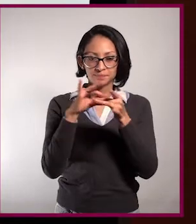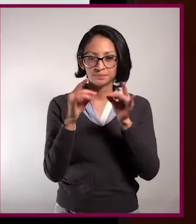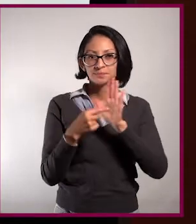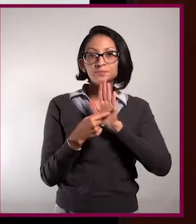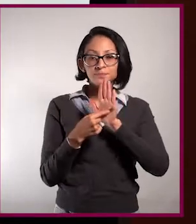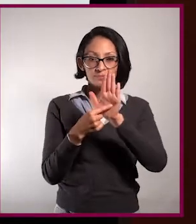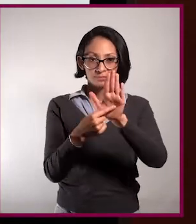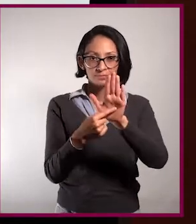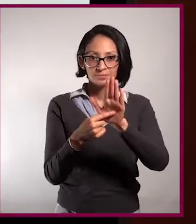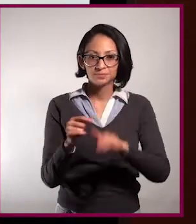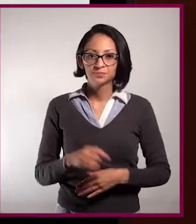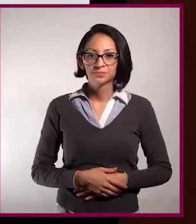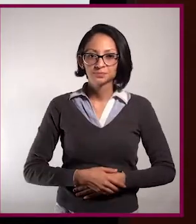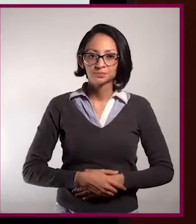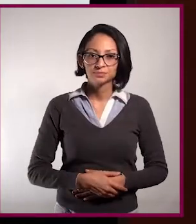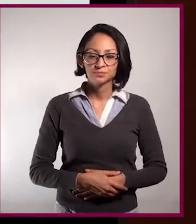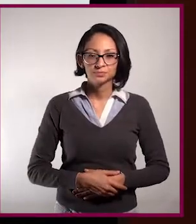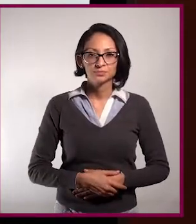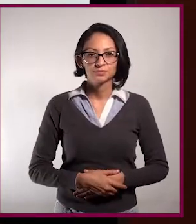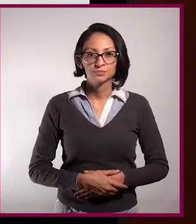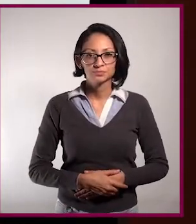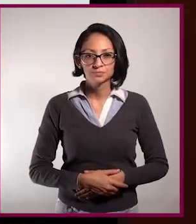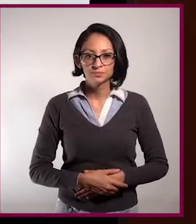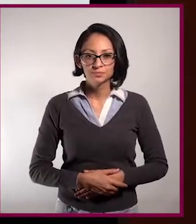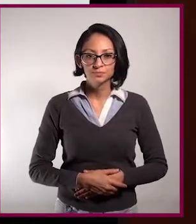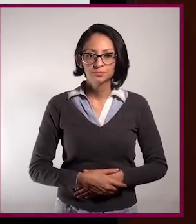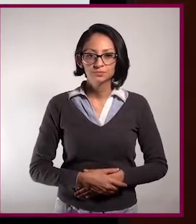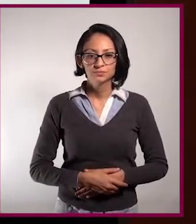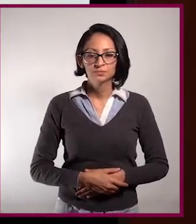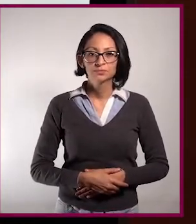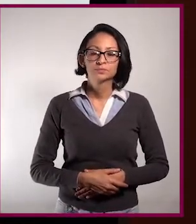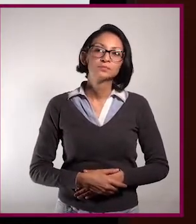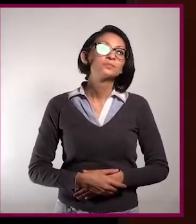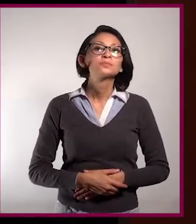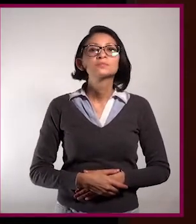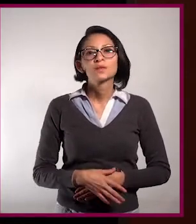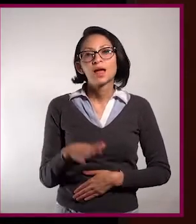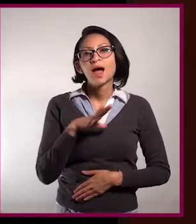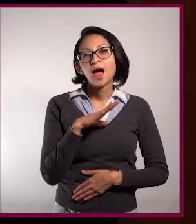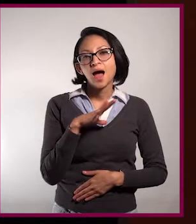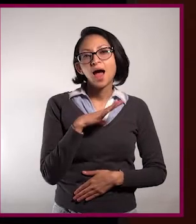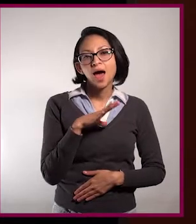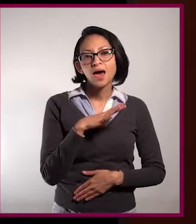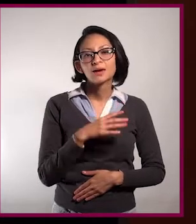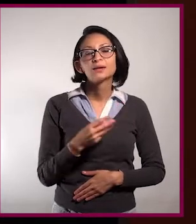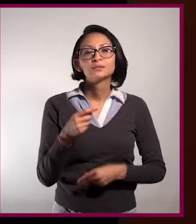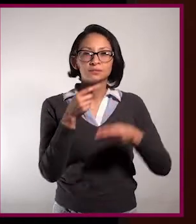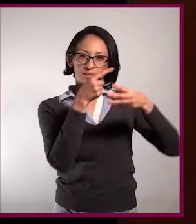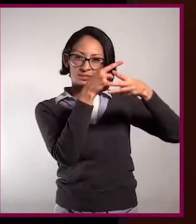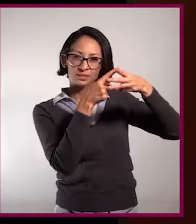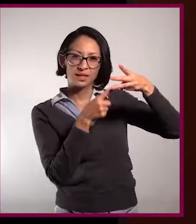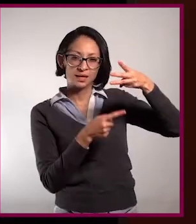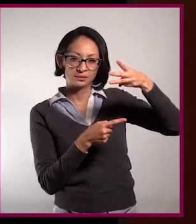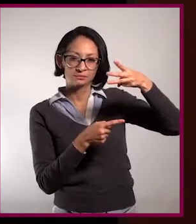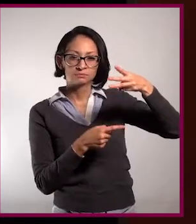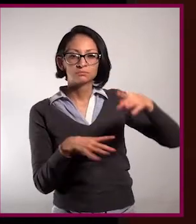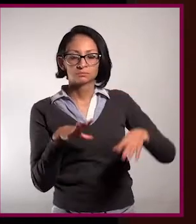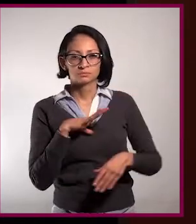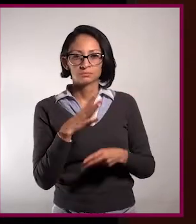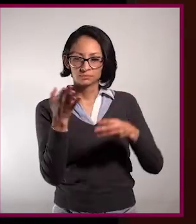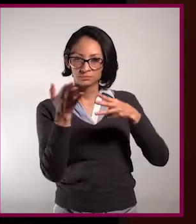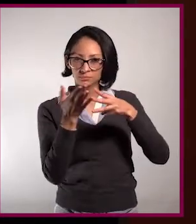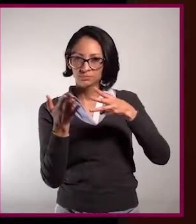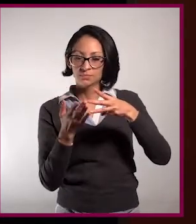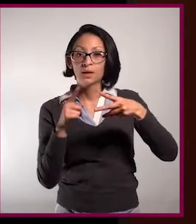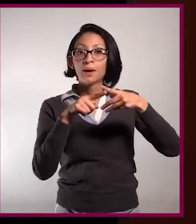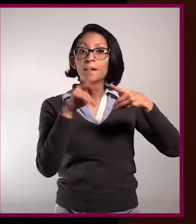mi pantalla para que puedas ver lo mismo que yo. El ciclo se divide en una fase preovulatoria y en una fase ya